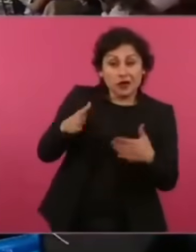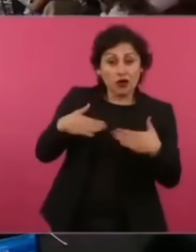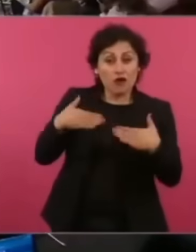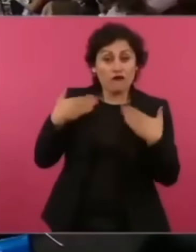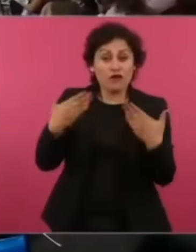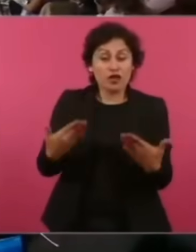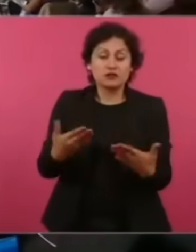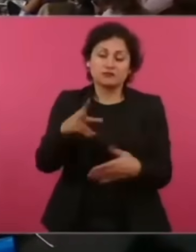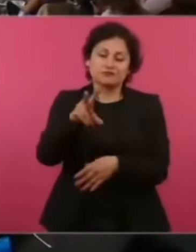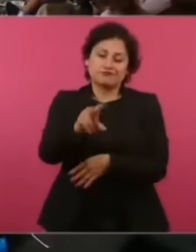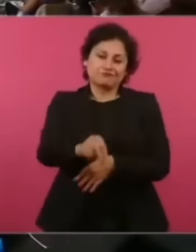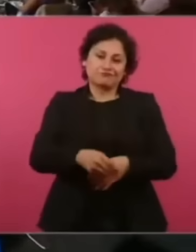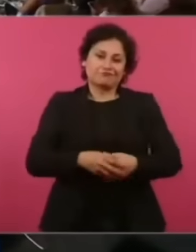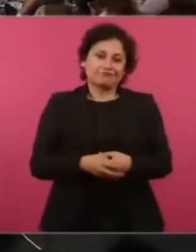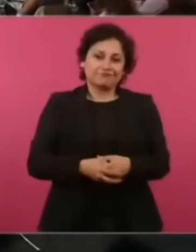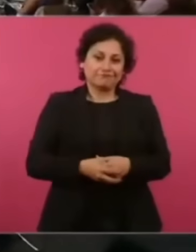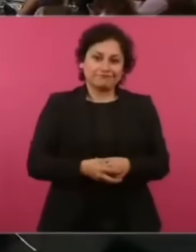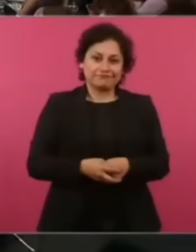porque